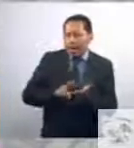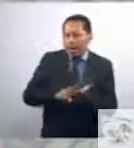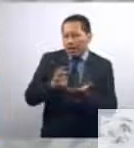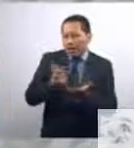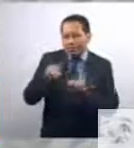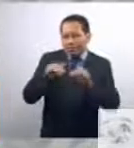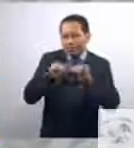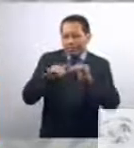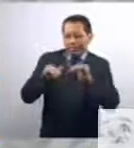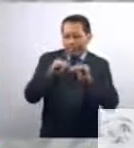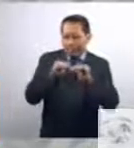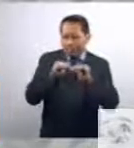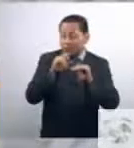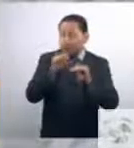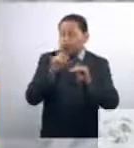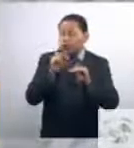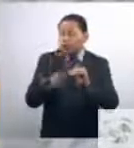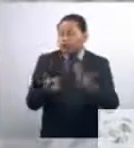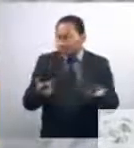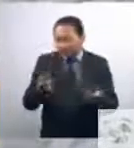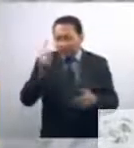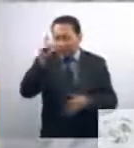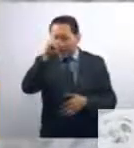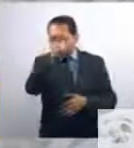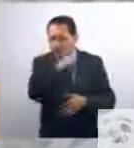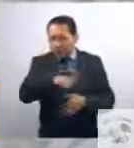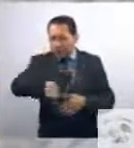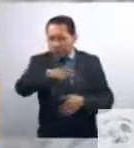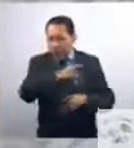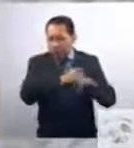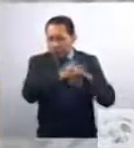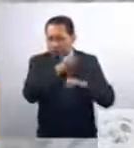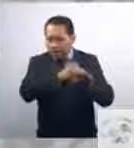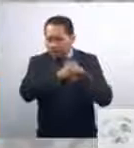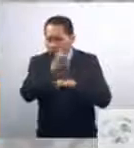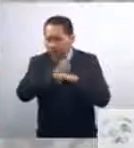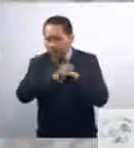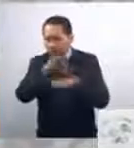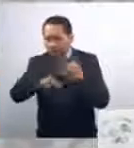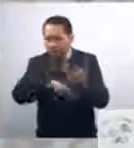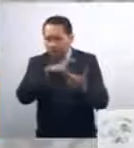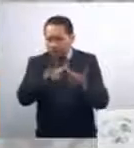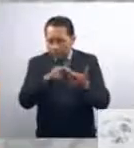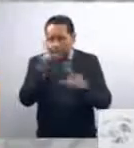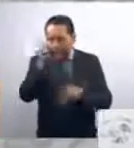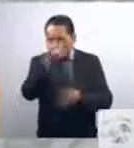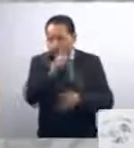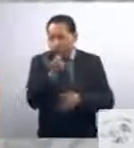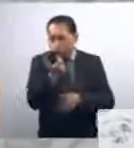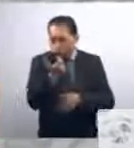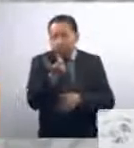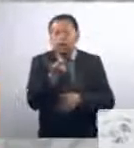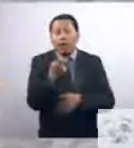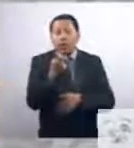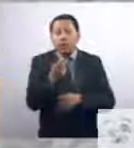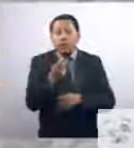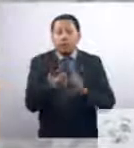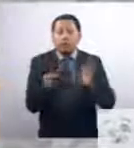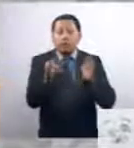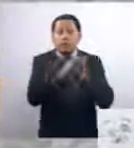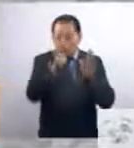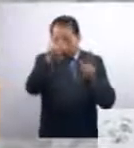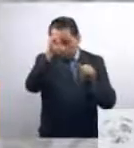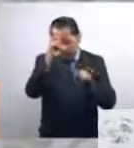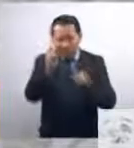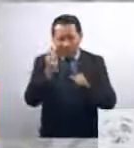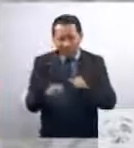en consecuencia afecta en las economías locales y regionales. Pese a que el punto de acuerdo que está presentando